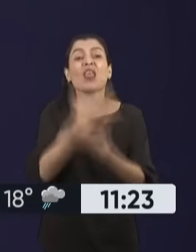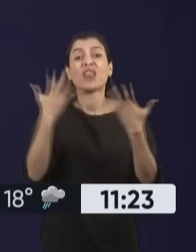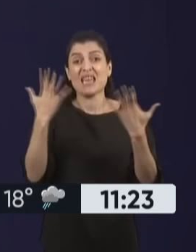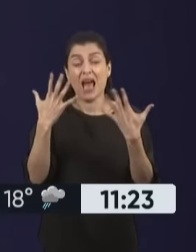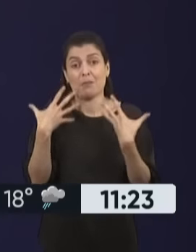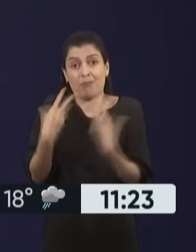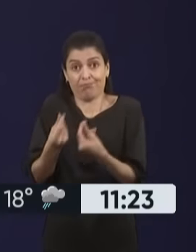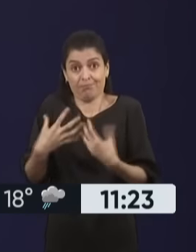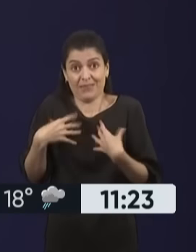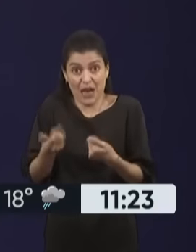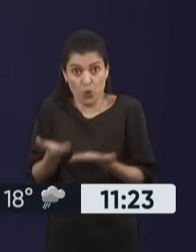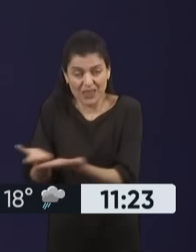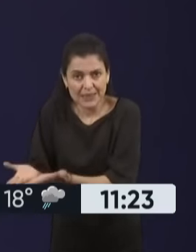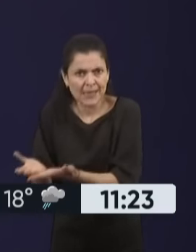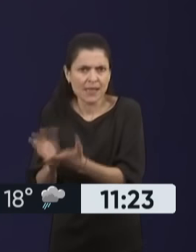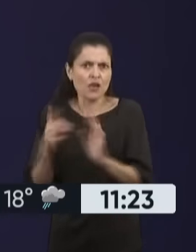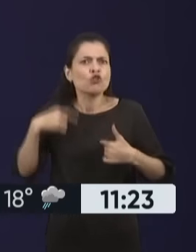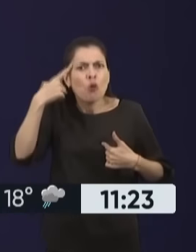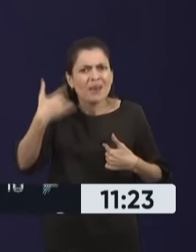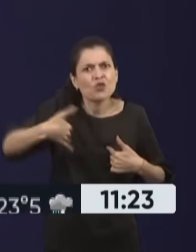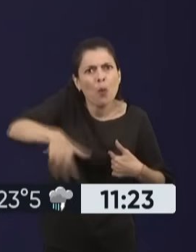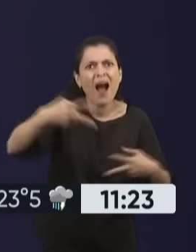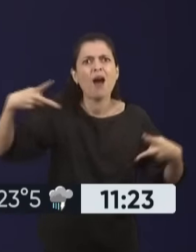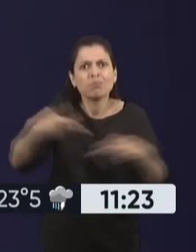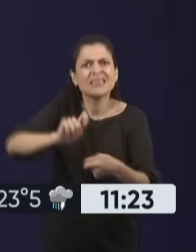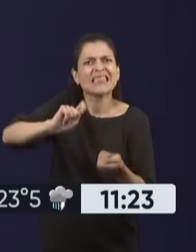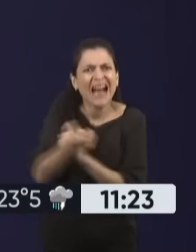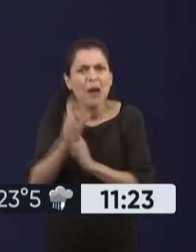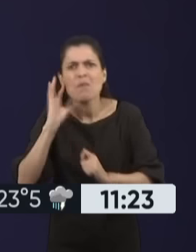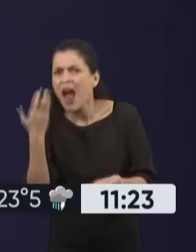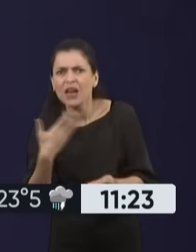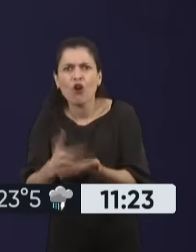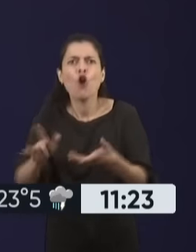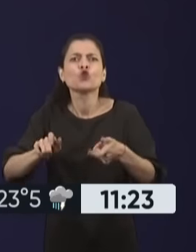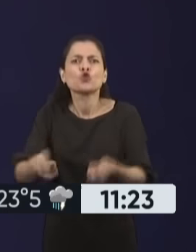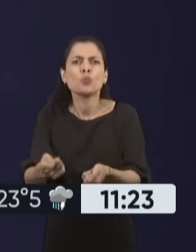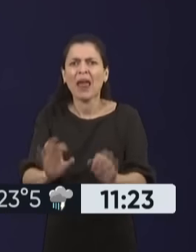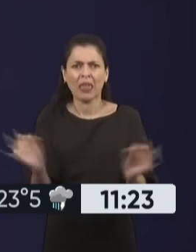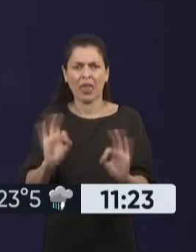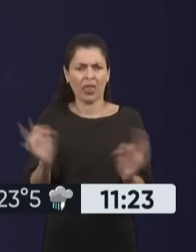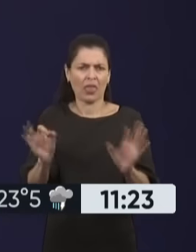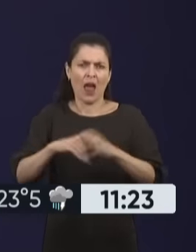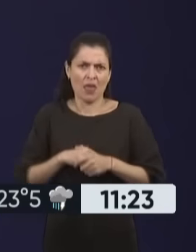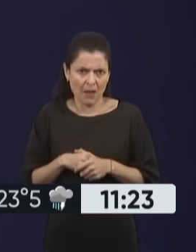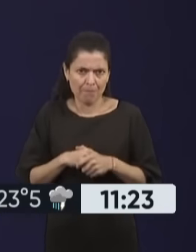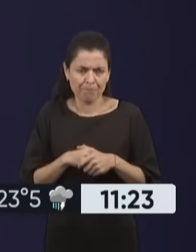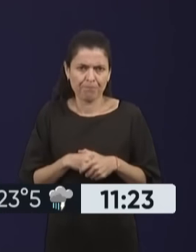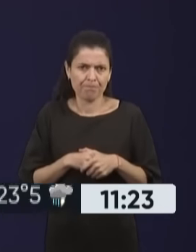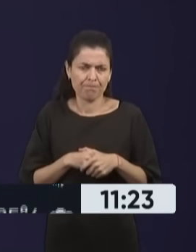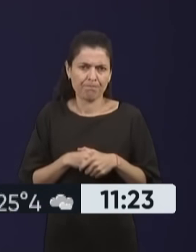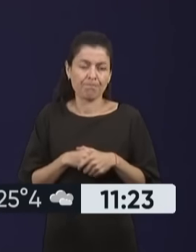dentro que entendemos que no que no que no van a tener ningún tipo de corte ni de ni que se va a suspender ningún tipo de de asistencia